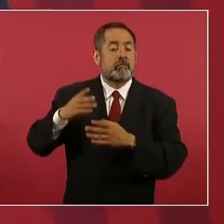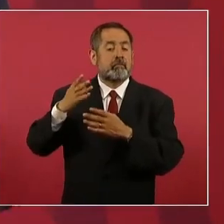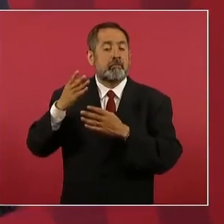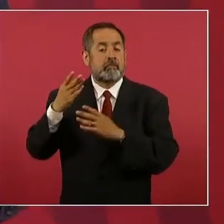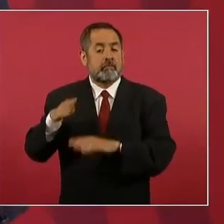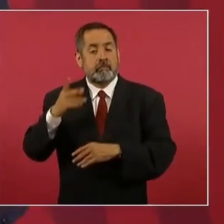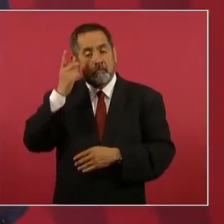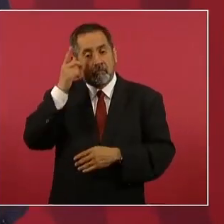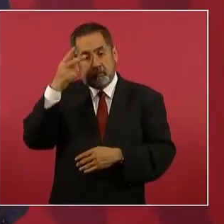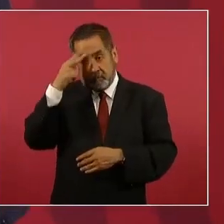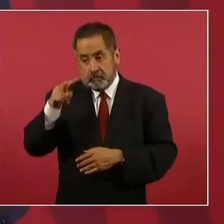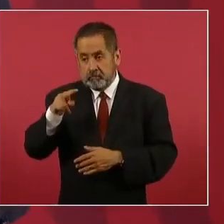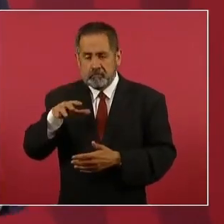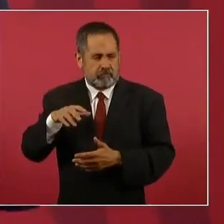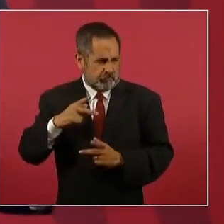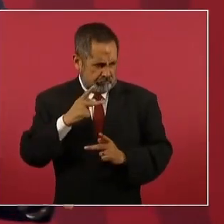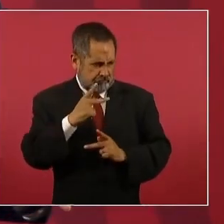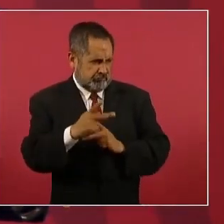desarrollo.